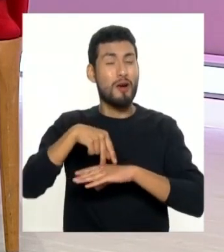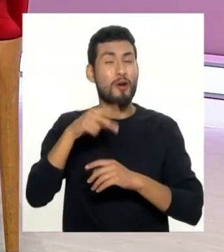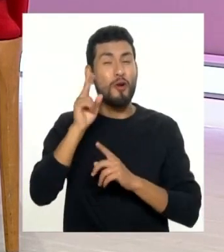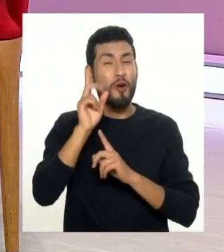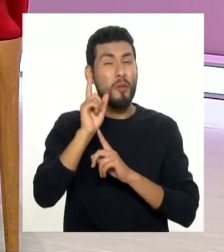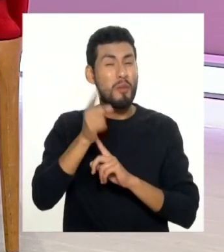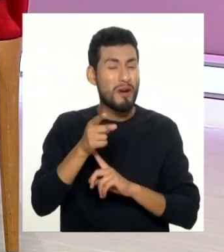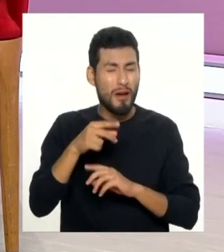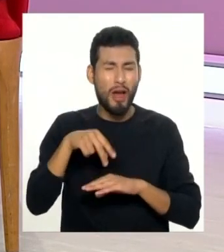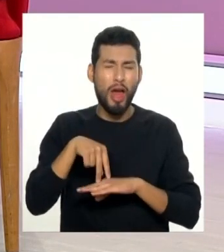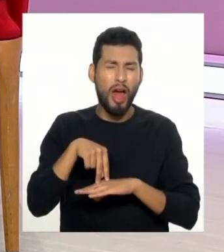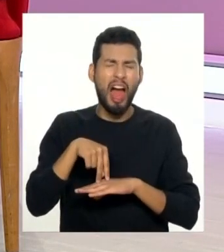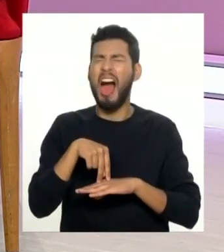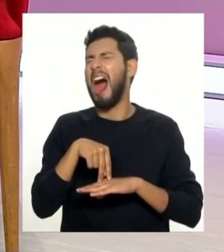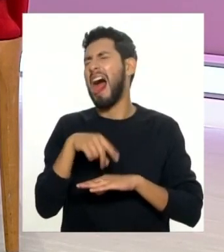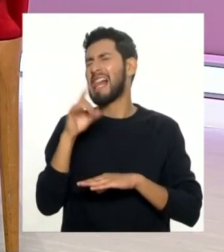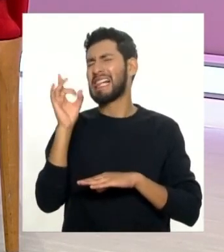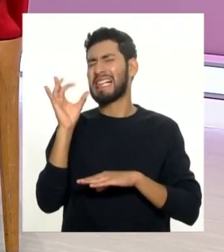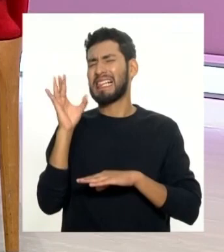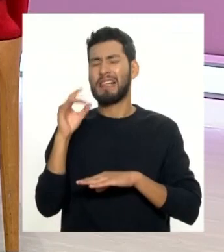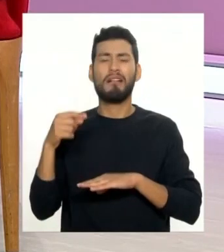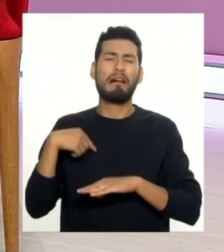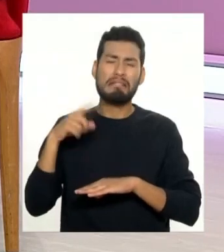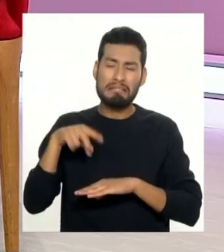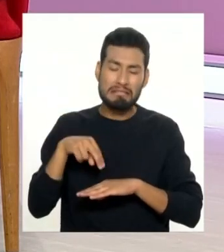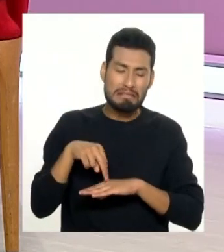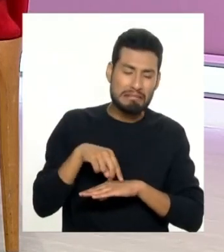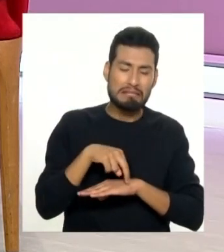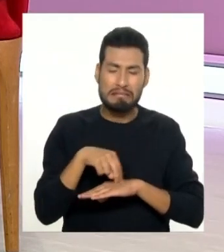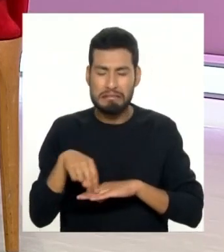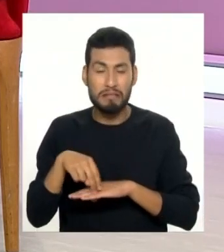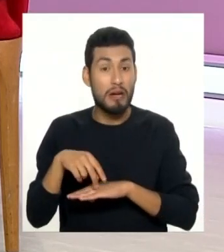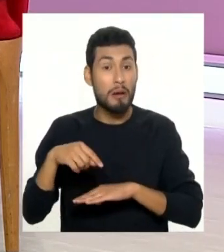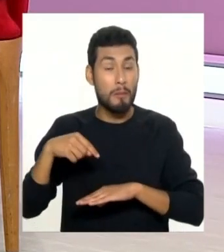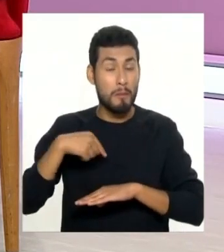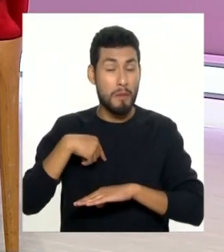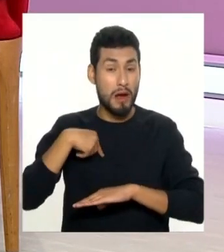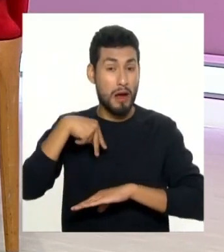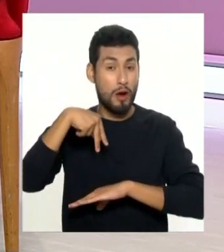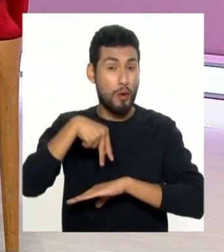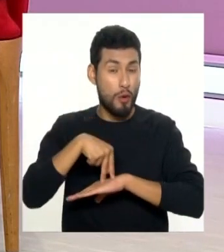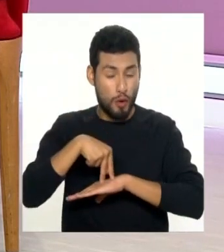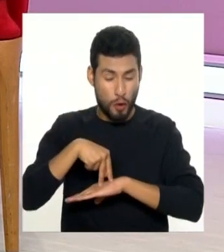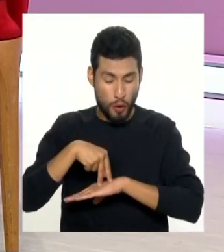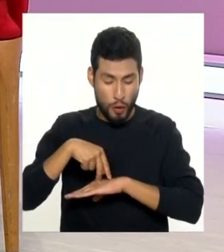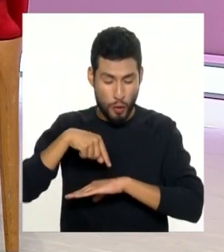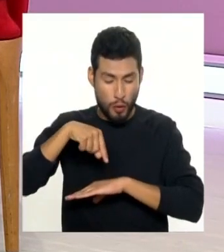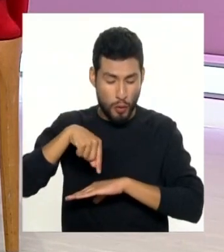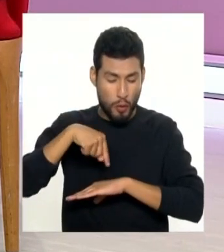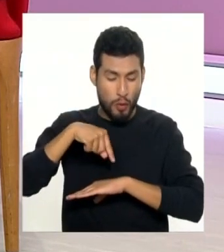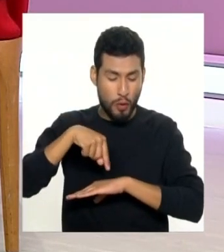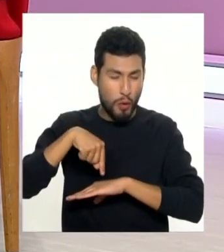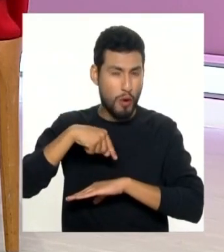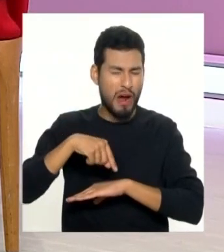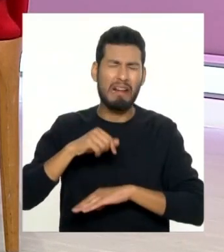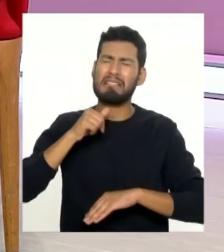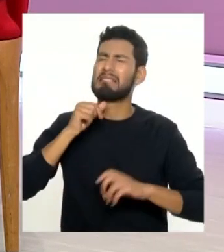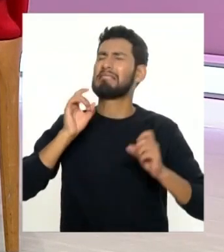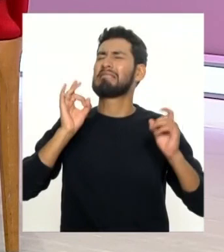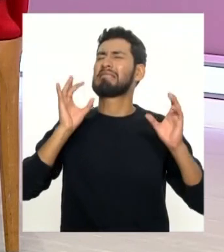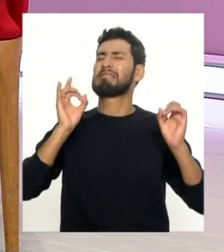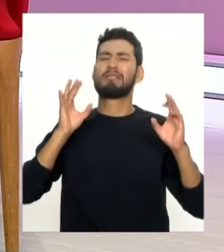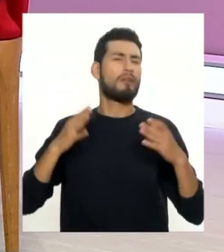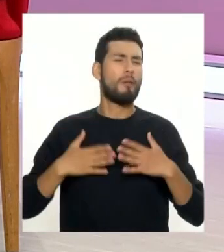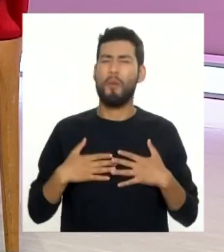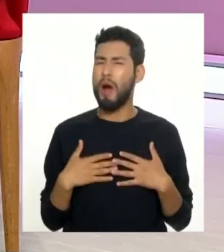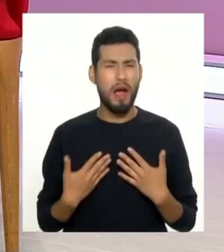estar caminando o estar sentado, pero parado en un solo sitio no puedo, señorita. Yo